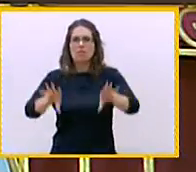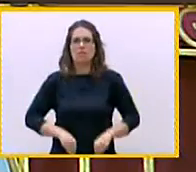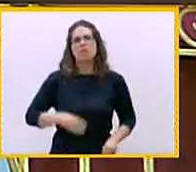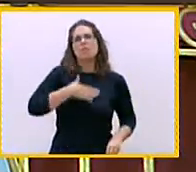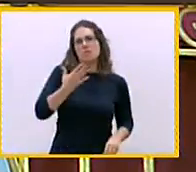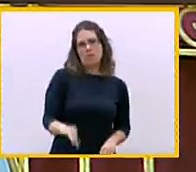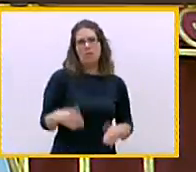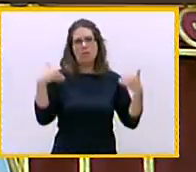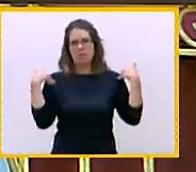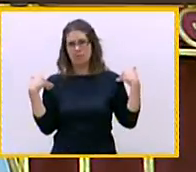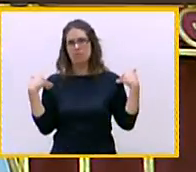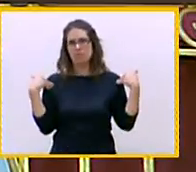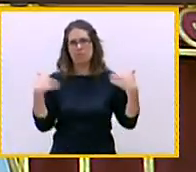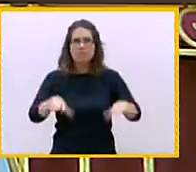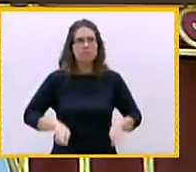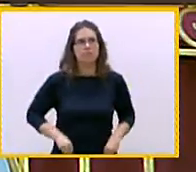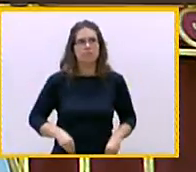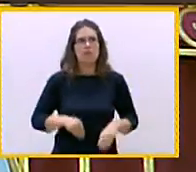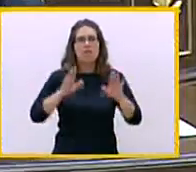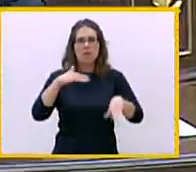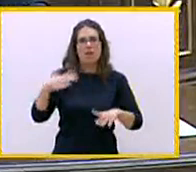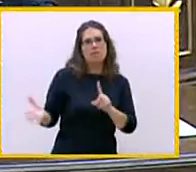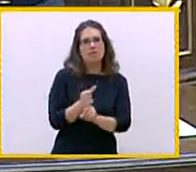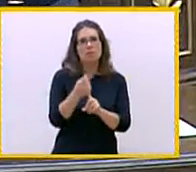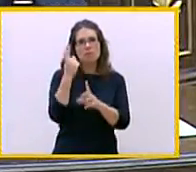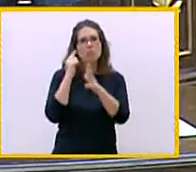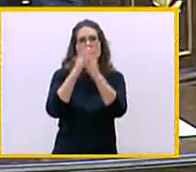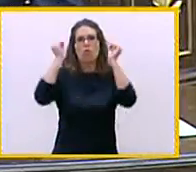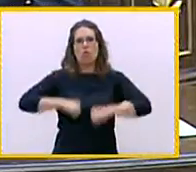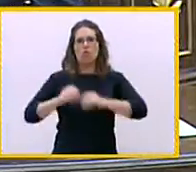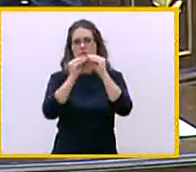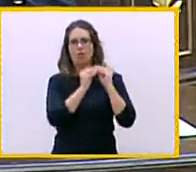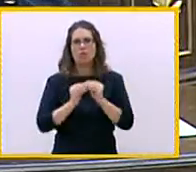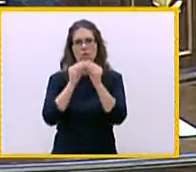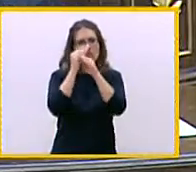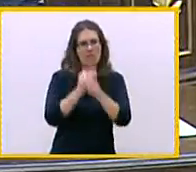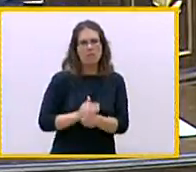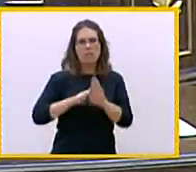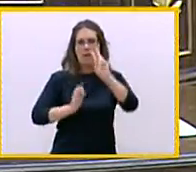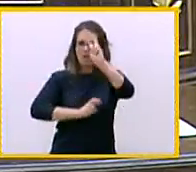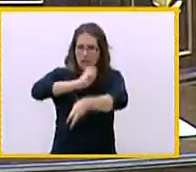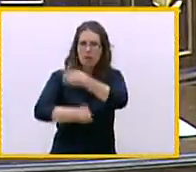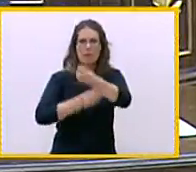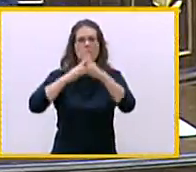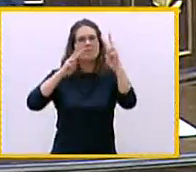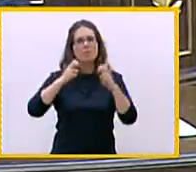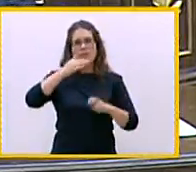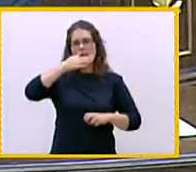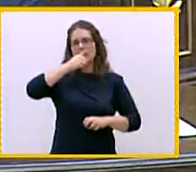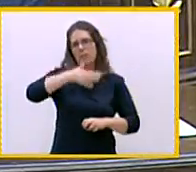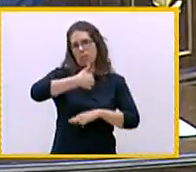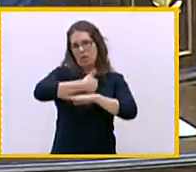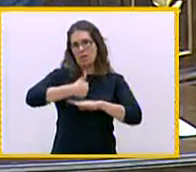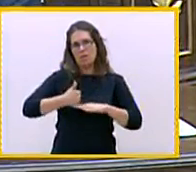responsabilidad y alcancemos un consenso suficiente para la renovación del Tribunal Constitucional. Sí,